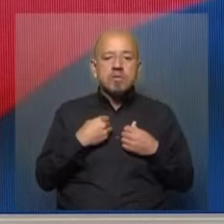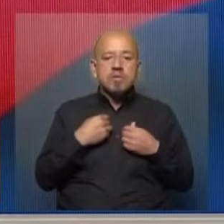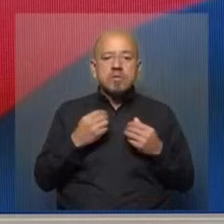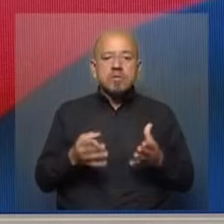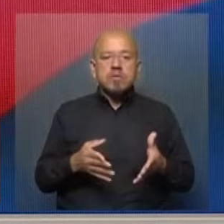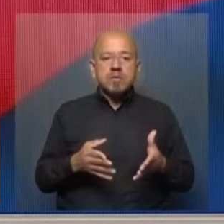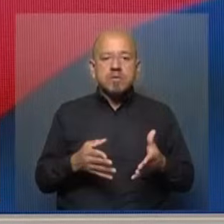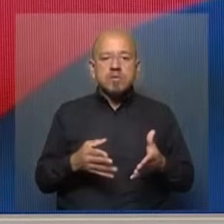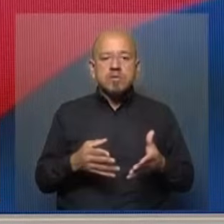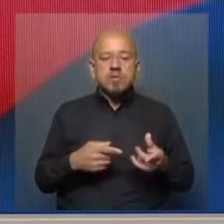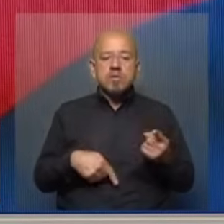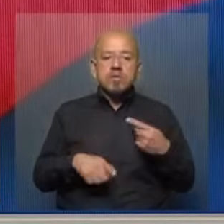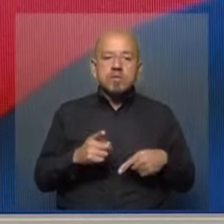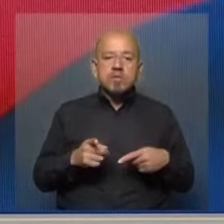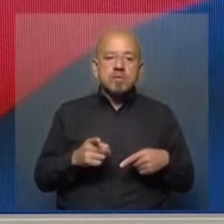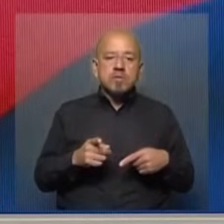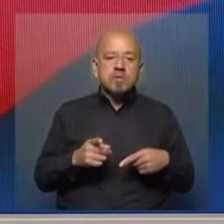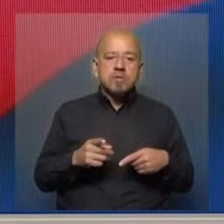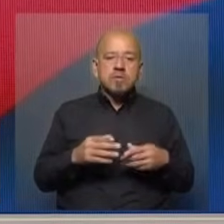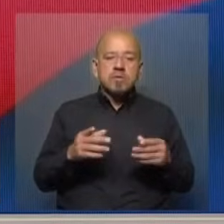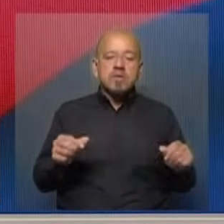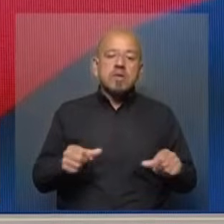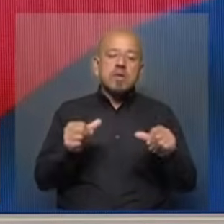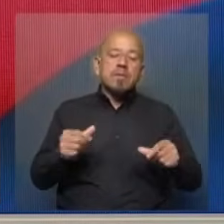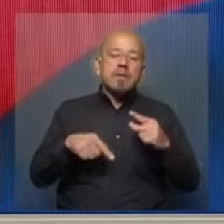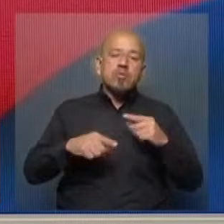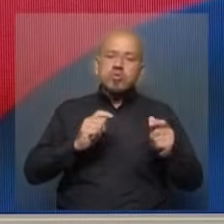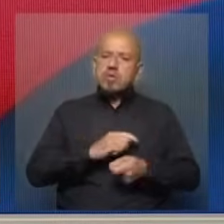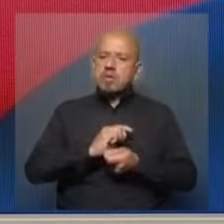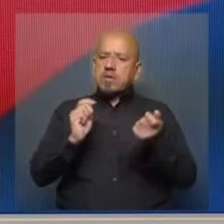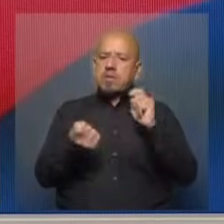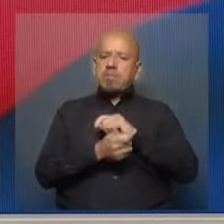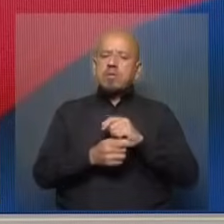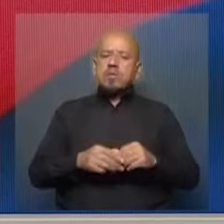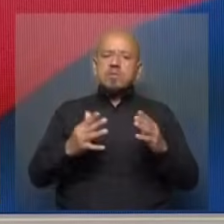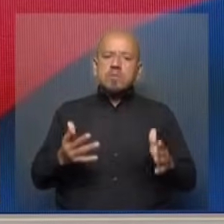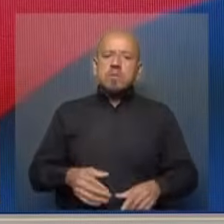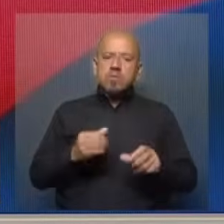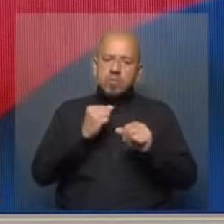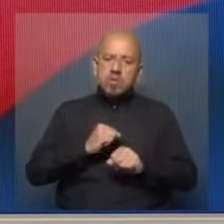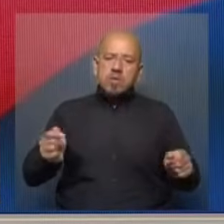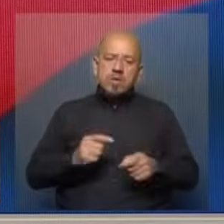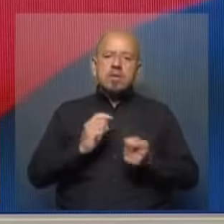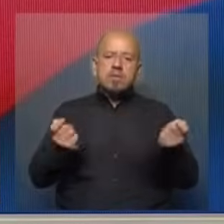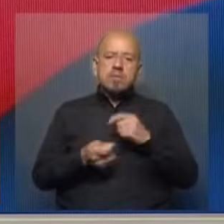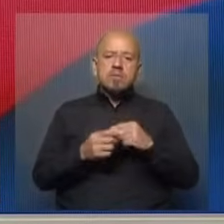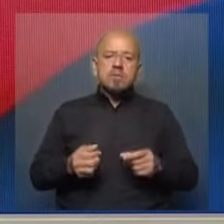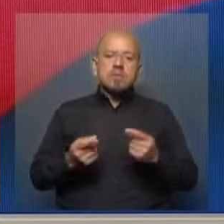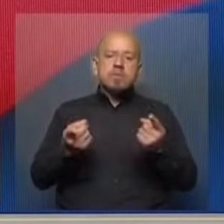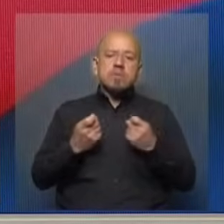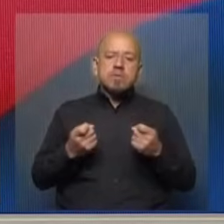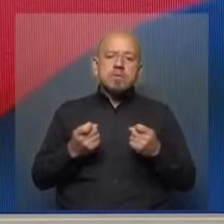garantía de la perdurabilidad de los cambios. O sea, para poder cambiar al país vamos a necesitar